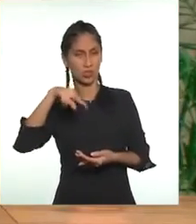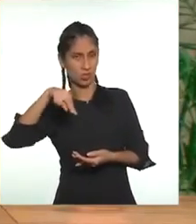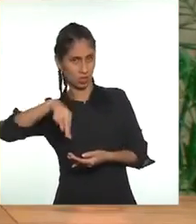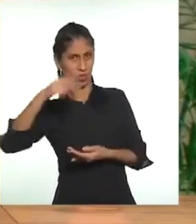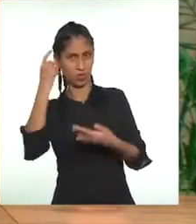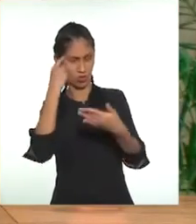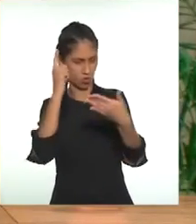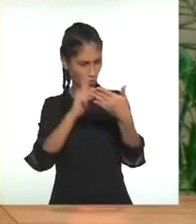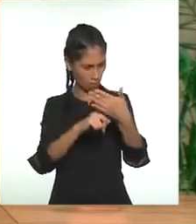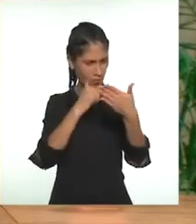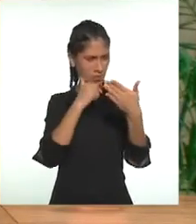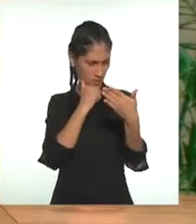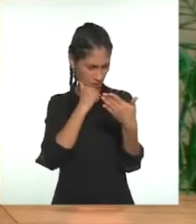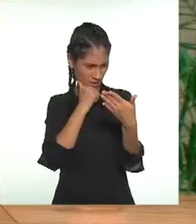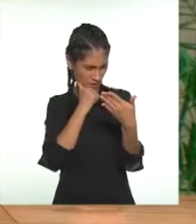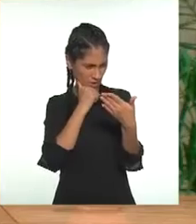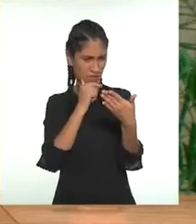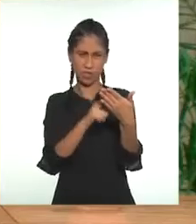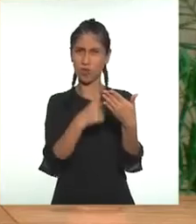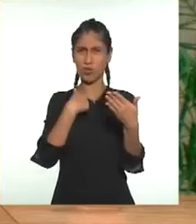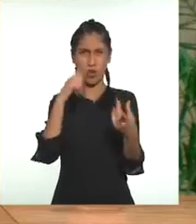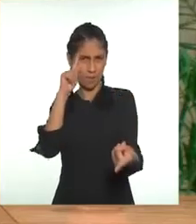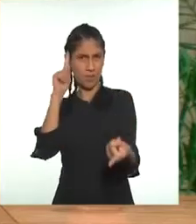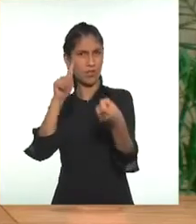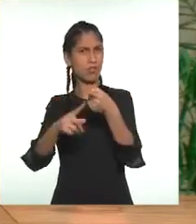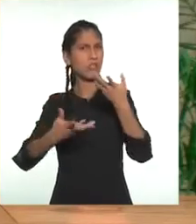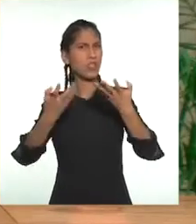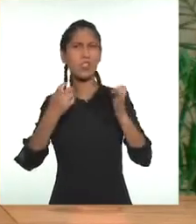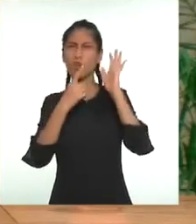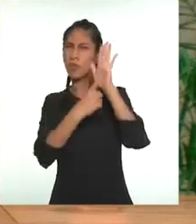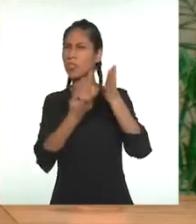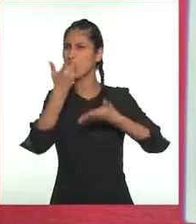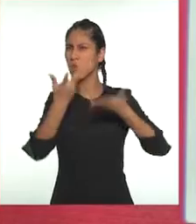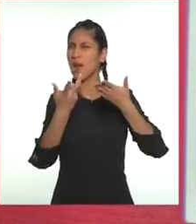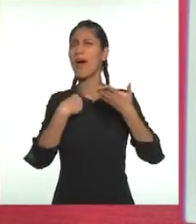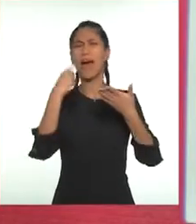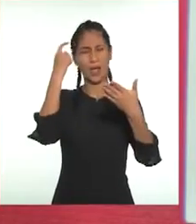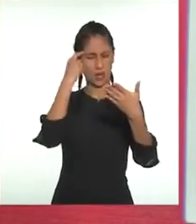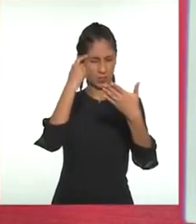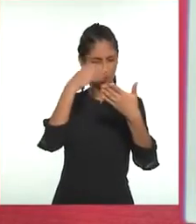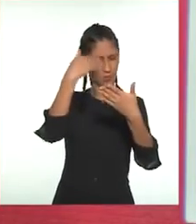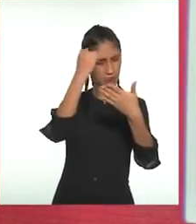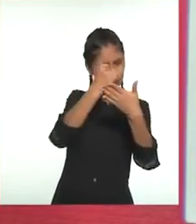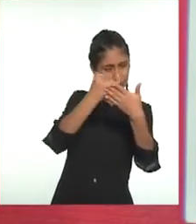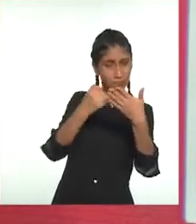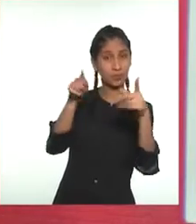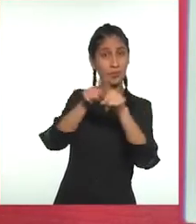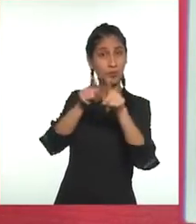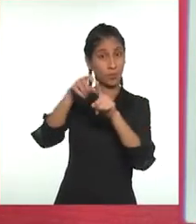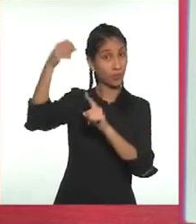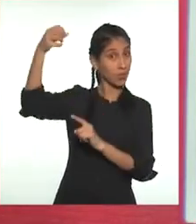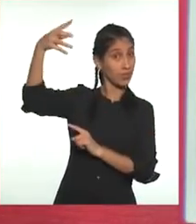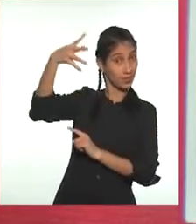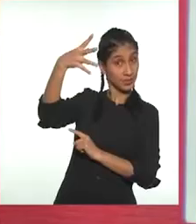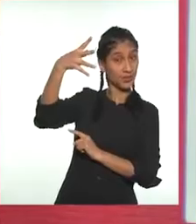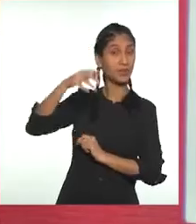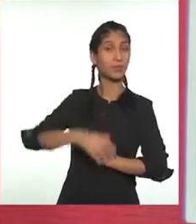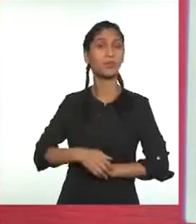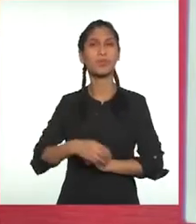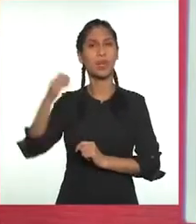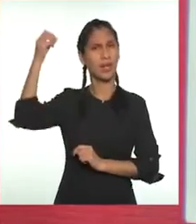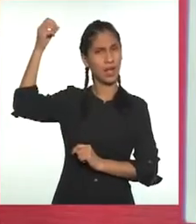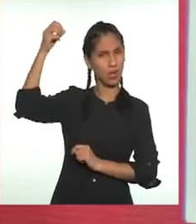están dentro del encuadre para poder comunicar la visión de lo que queremos compartir. Y también en la iluminación. La luz cae sobre